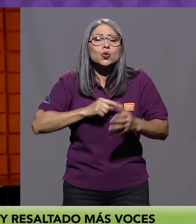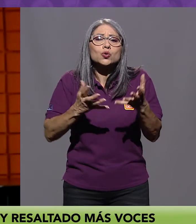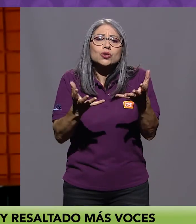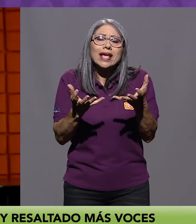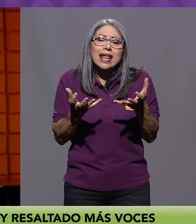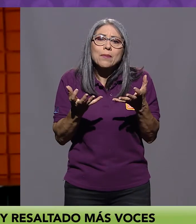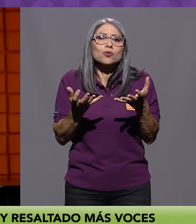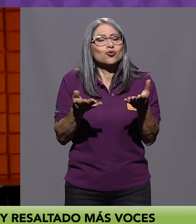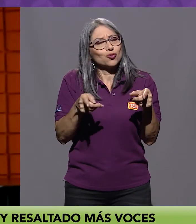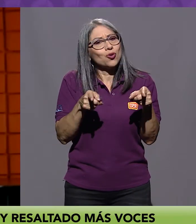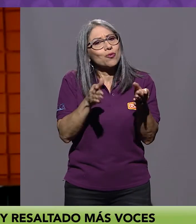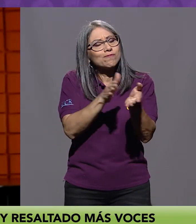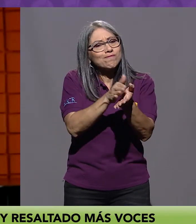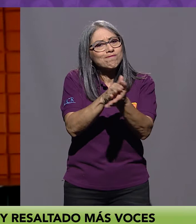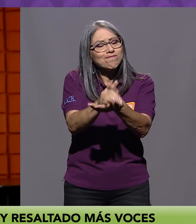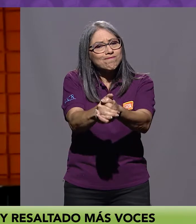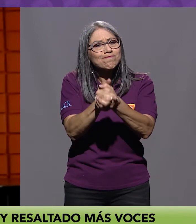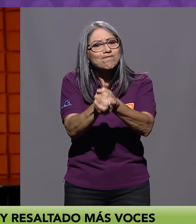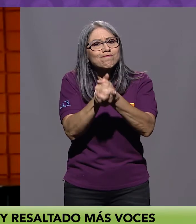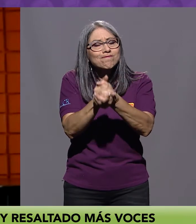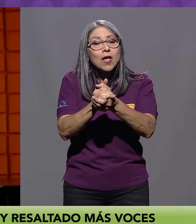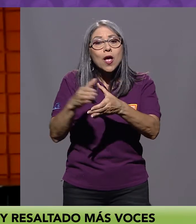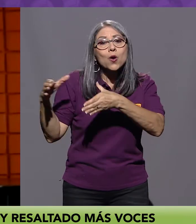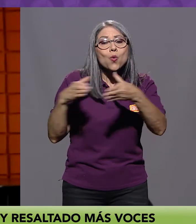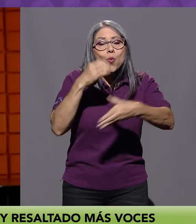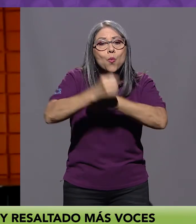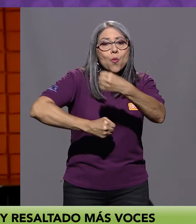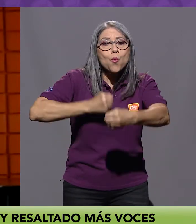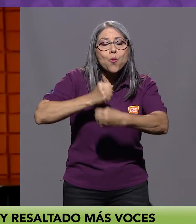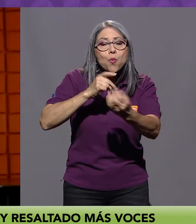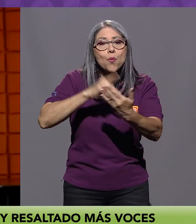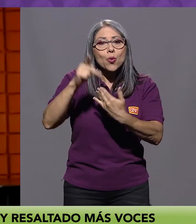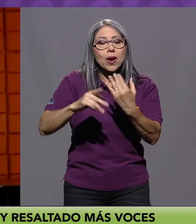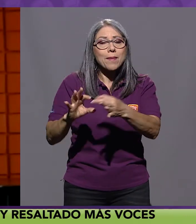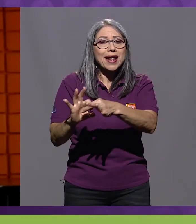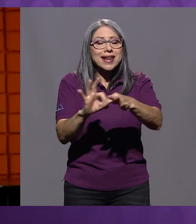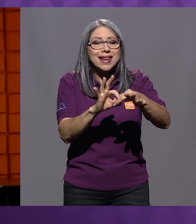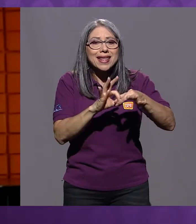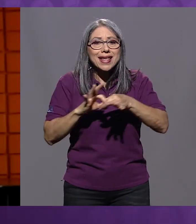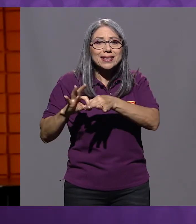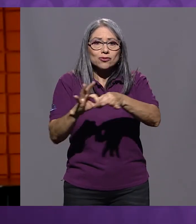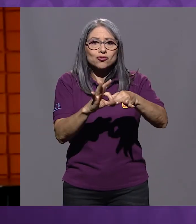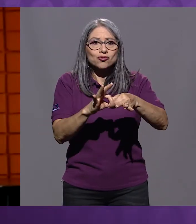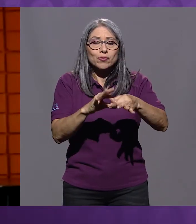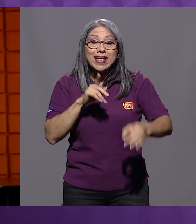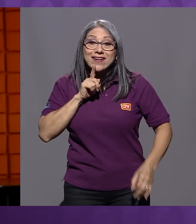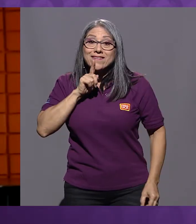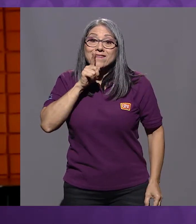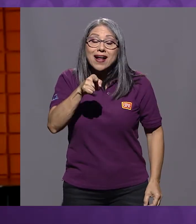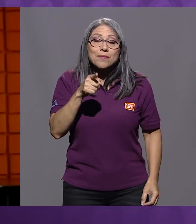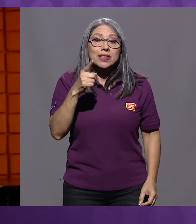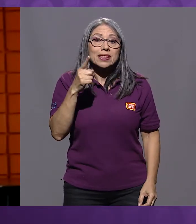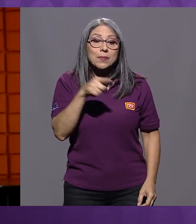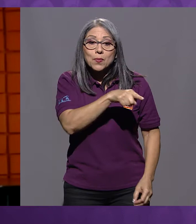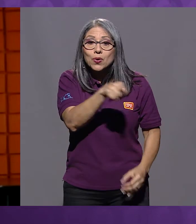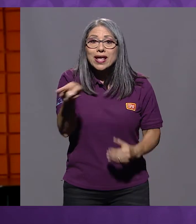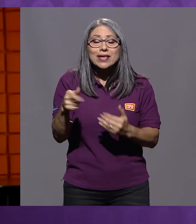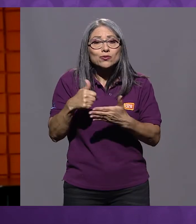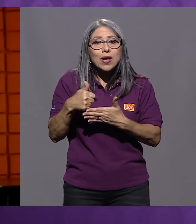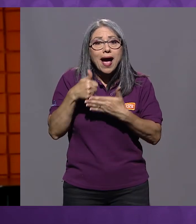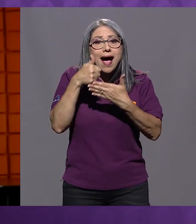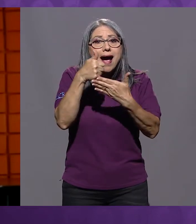queremos sumar a una felicitación en el aniversario del programa Nexos, realmente porque son los que ayudan